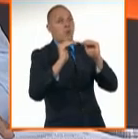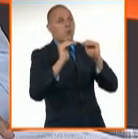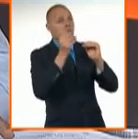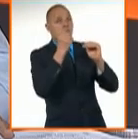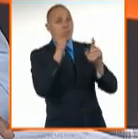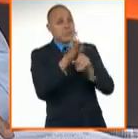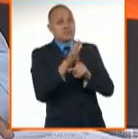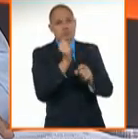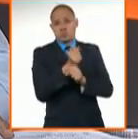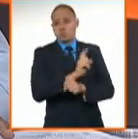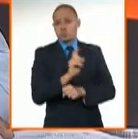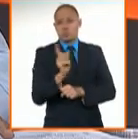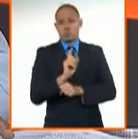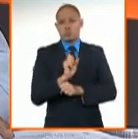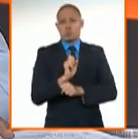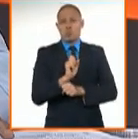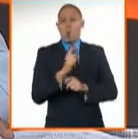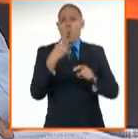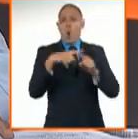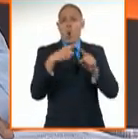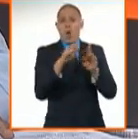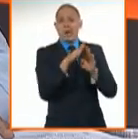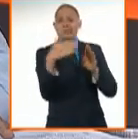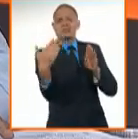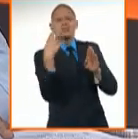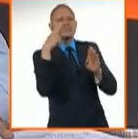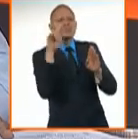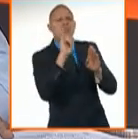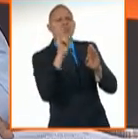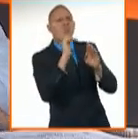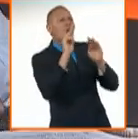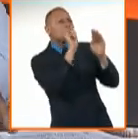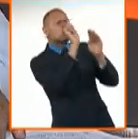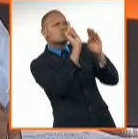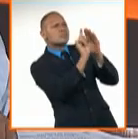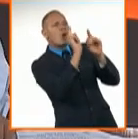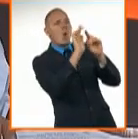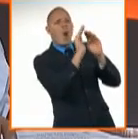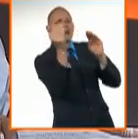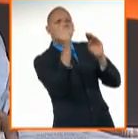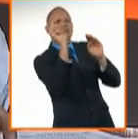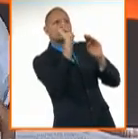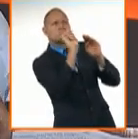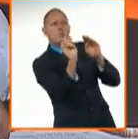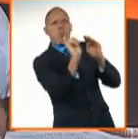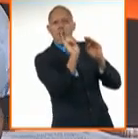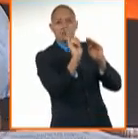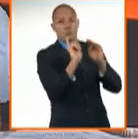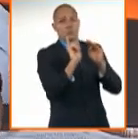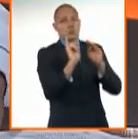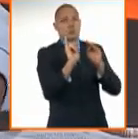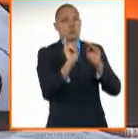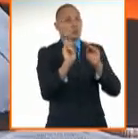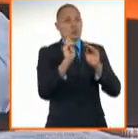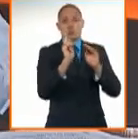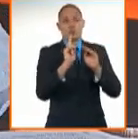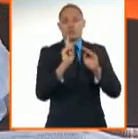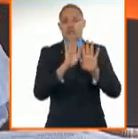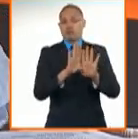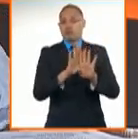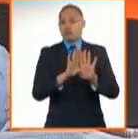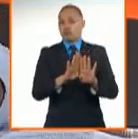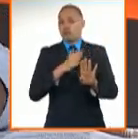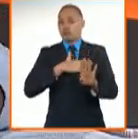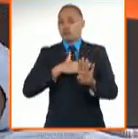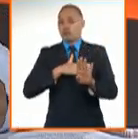en los dos pasos tanto lado generador como lado turín y por este motivo se decidió trasladar ese rotor